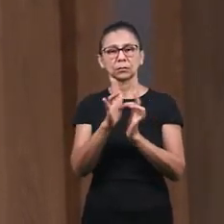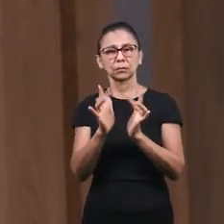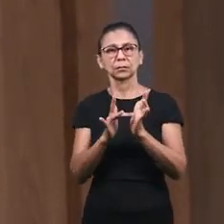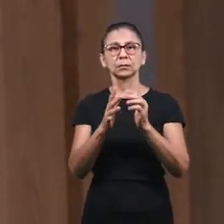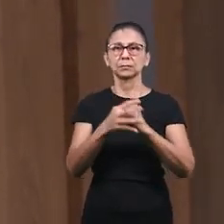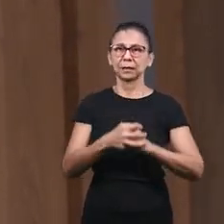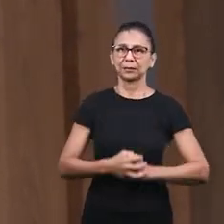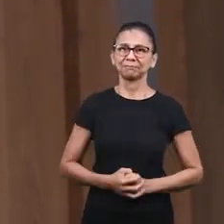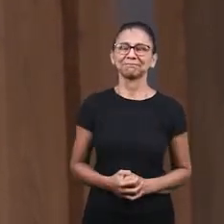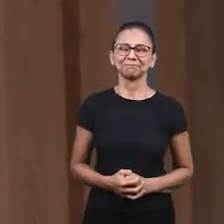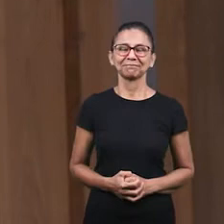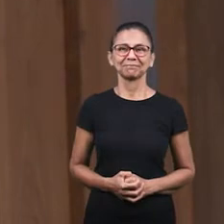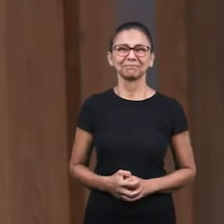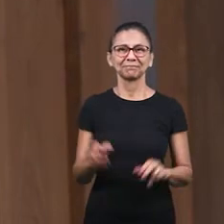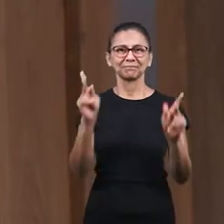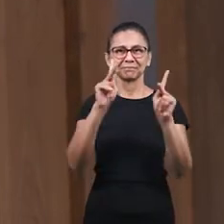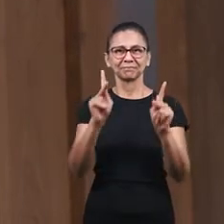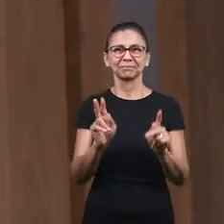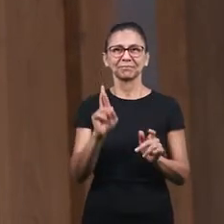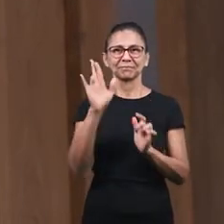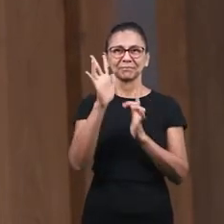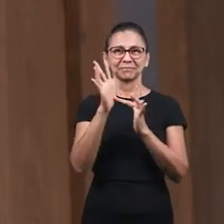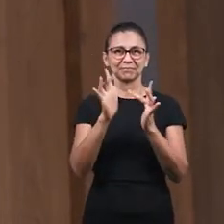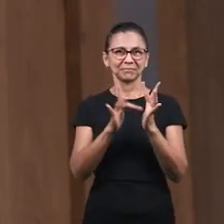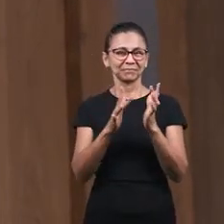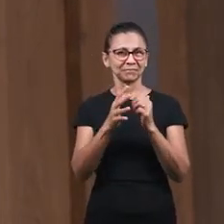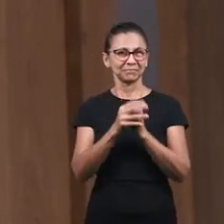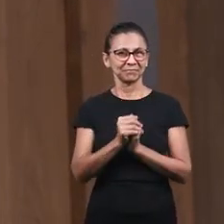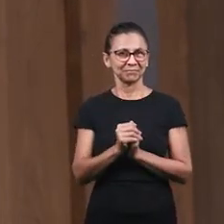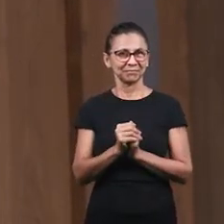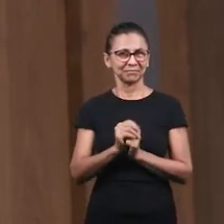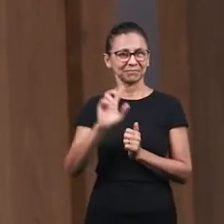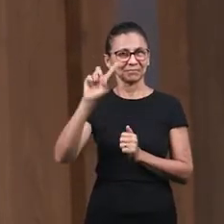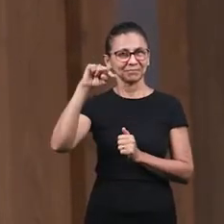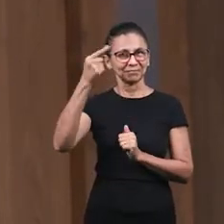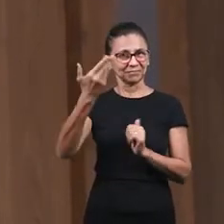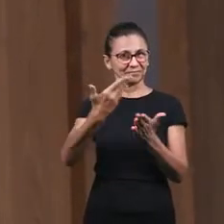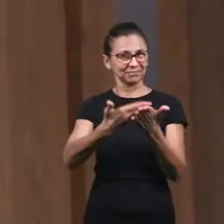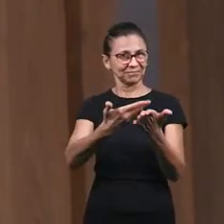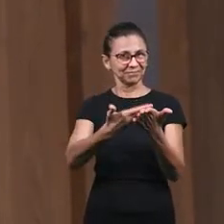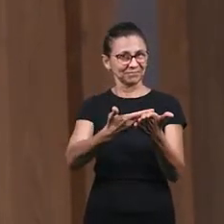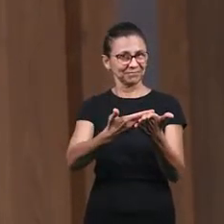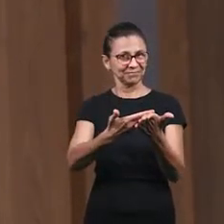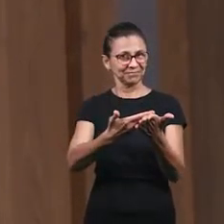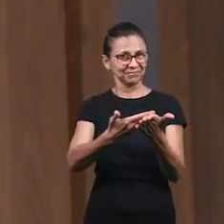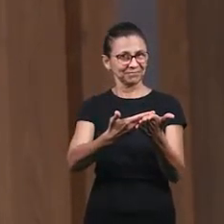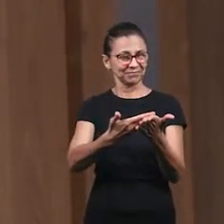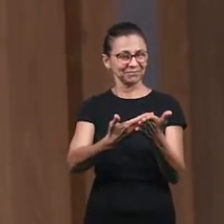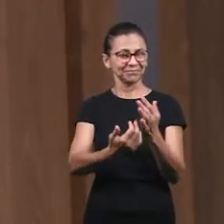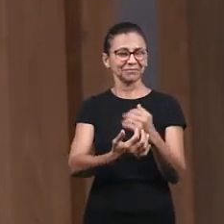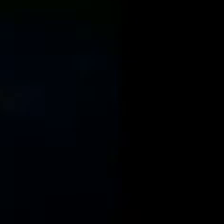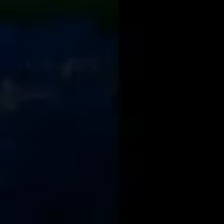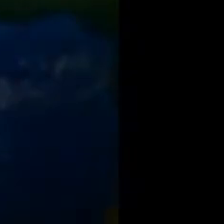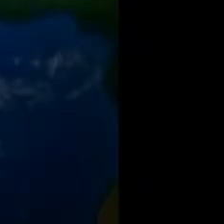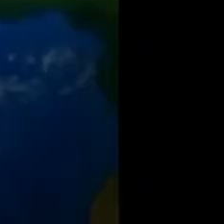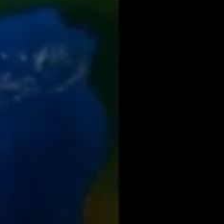en nombre de Jesús. Amén. A todos, la paz del Señor y hasta la próxima clase.